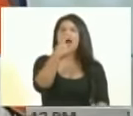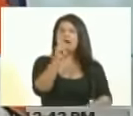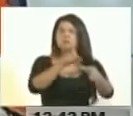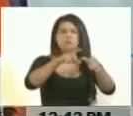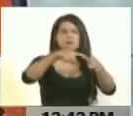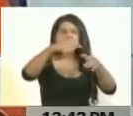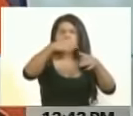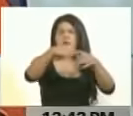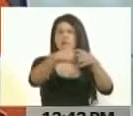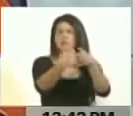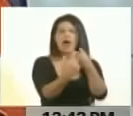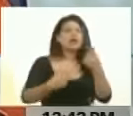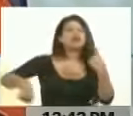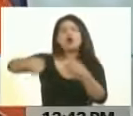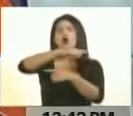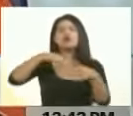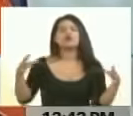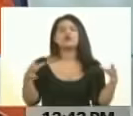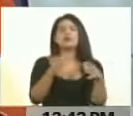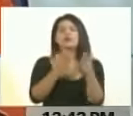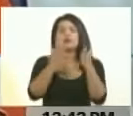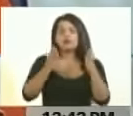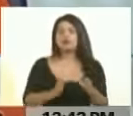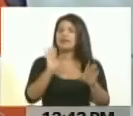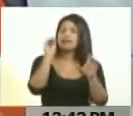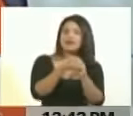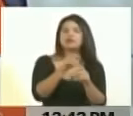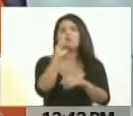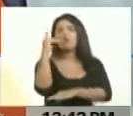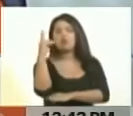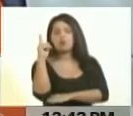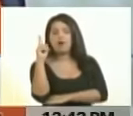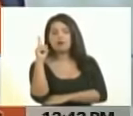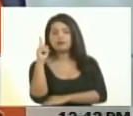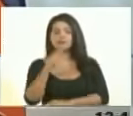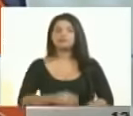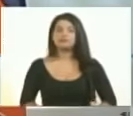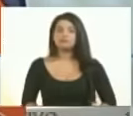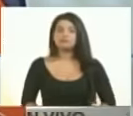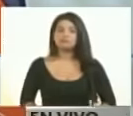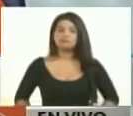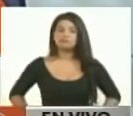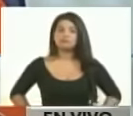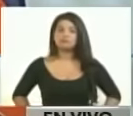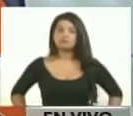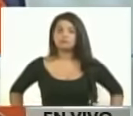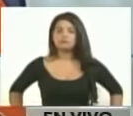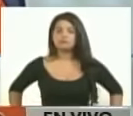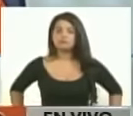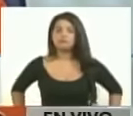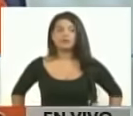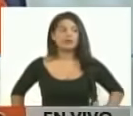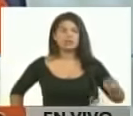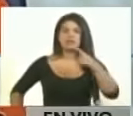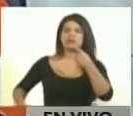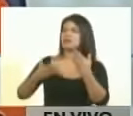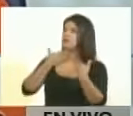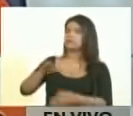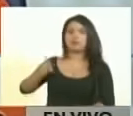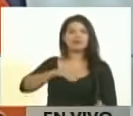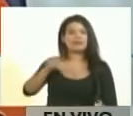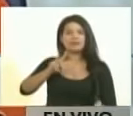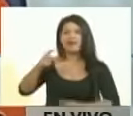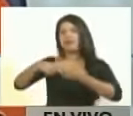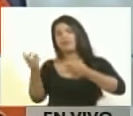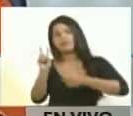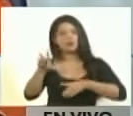a todo el movimiento estudiantil universitario de Uruguay, condenando el golpe de Estado en el